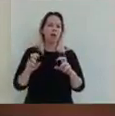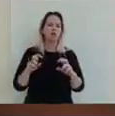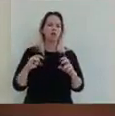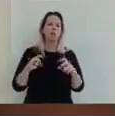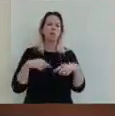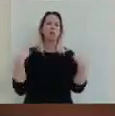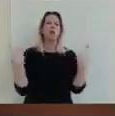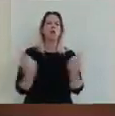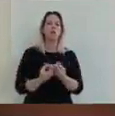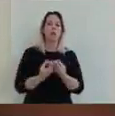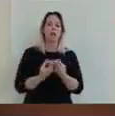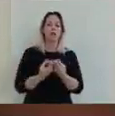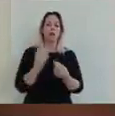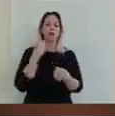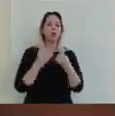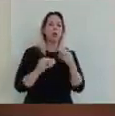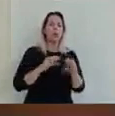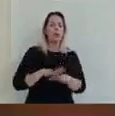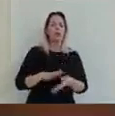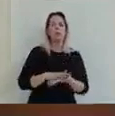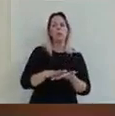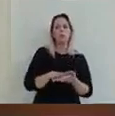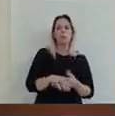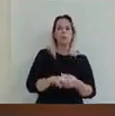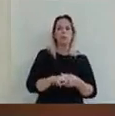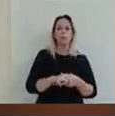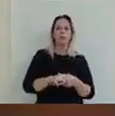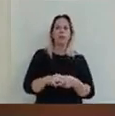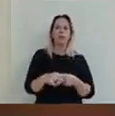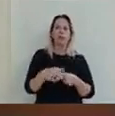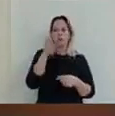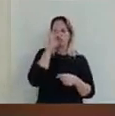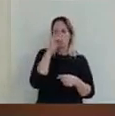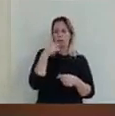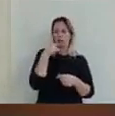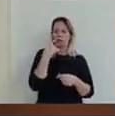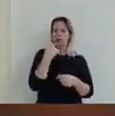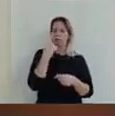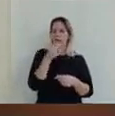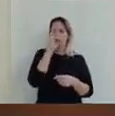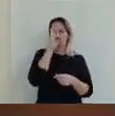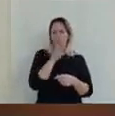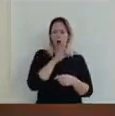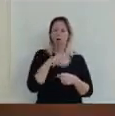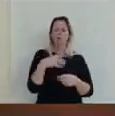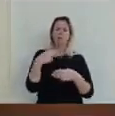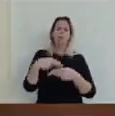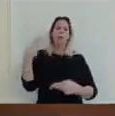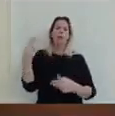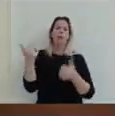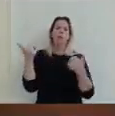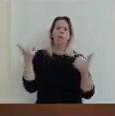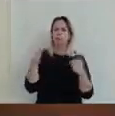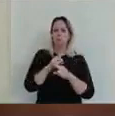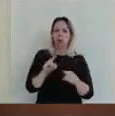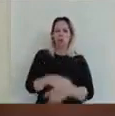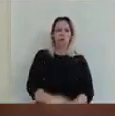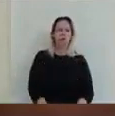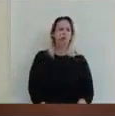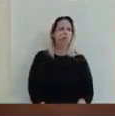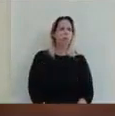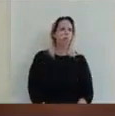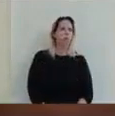la situación sanitaria. No le dijimos que le íbamos a autorizar o avalar, sí a observar cómo